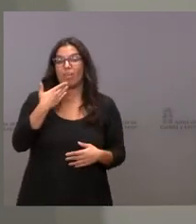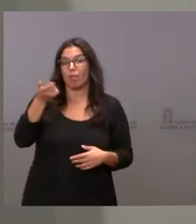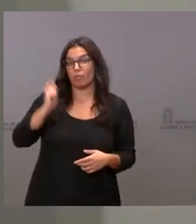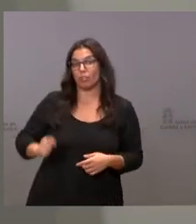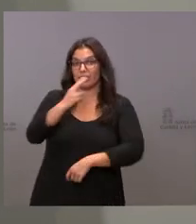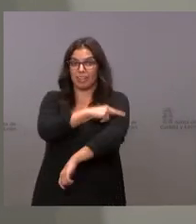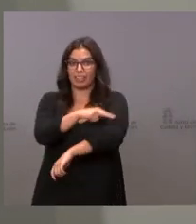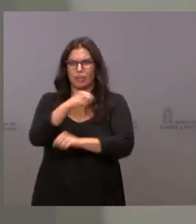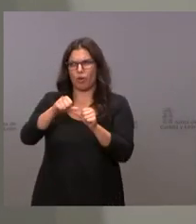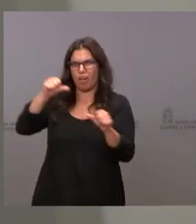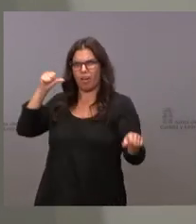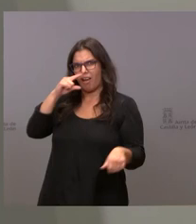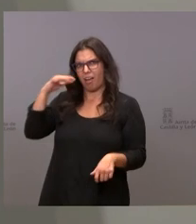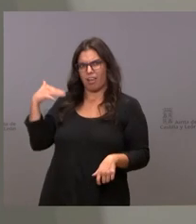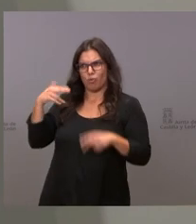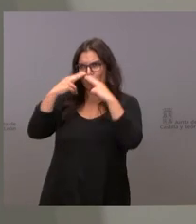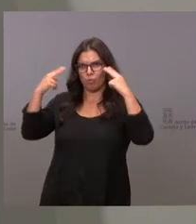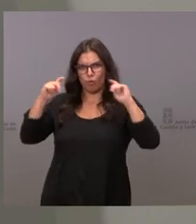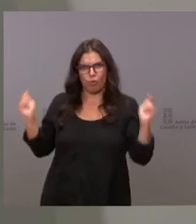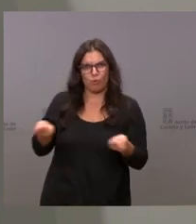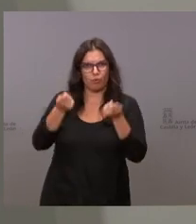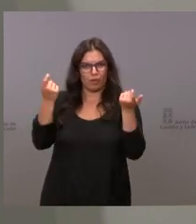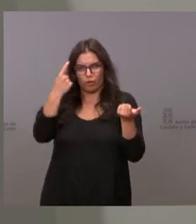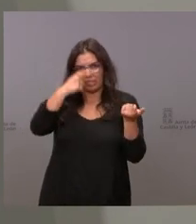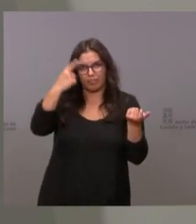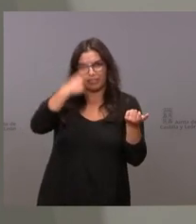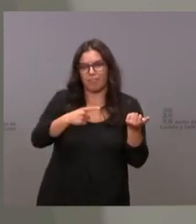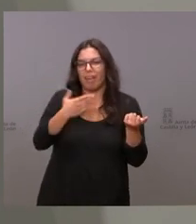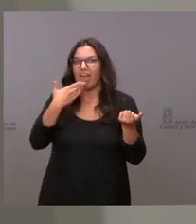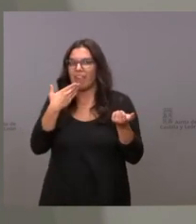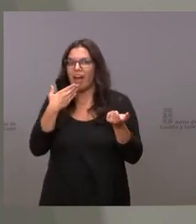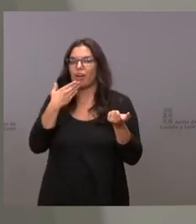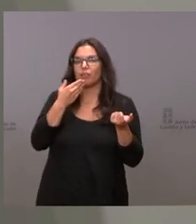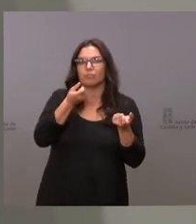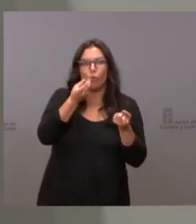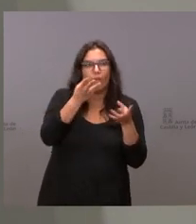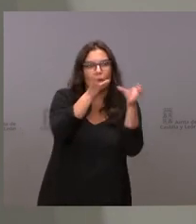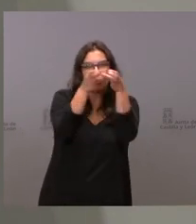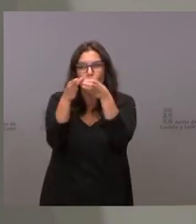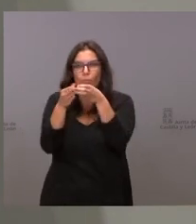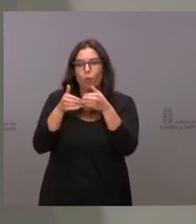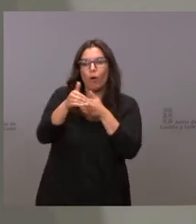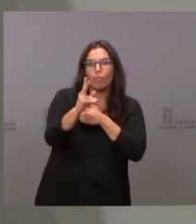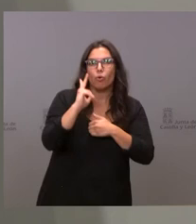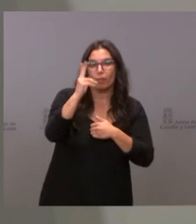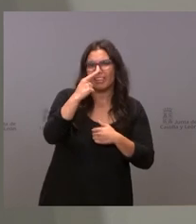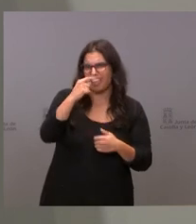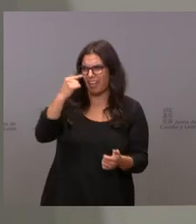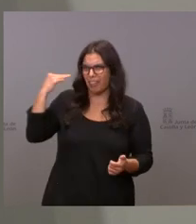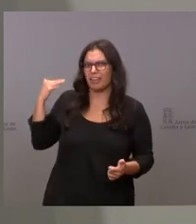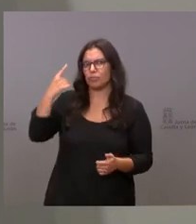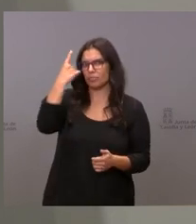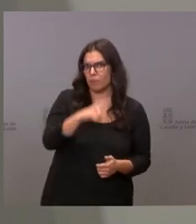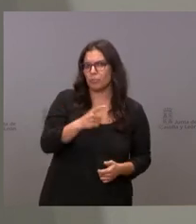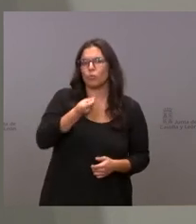sabemos cuántos años tienen nuestros profesionales y cómo se van a jubilar. Hace años que sabemos cuántos médicos internos